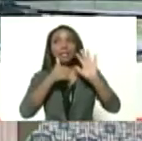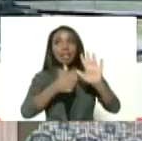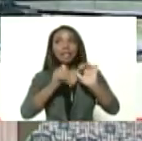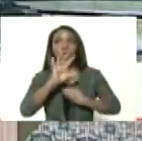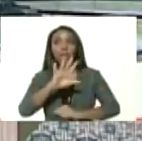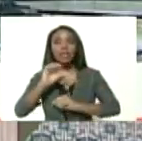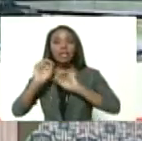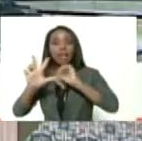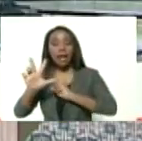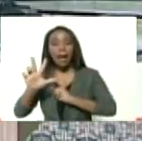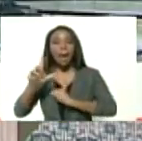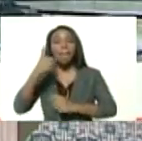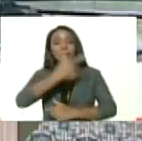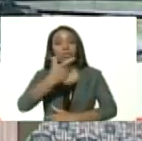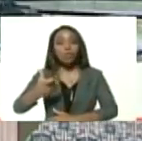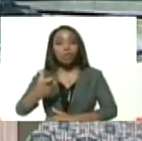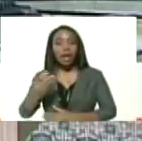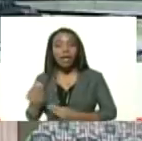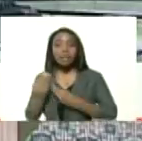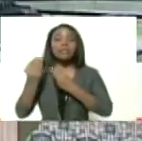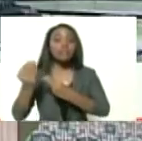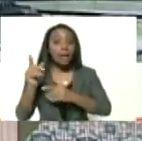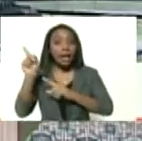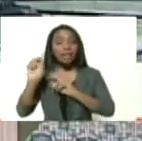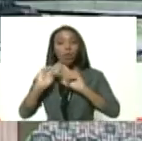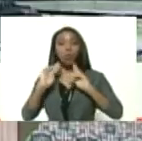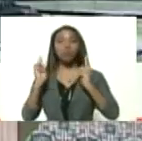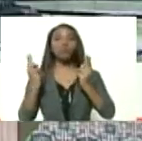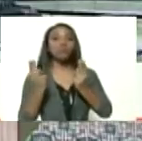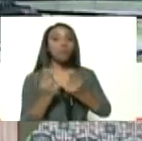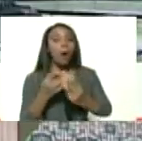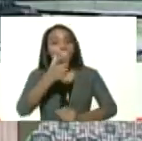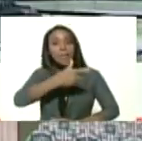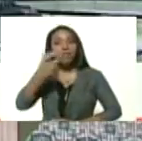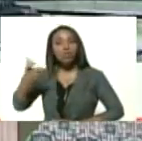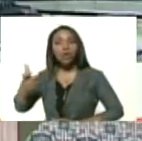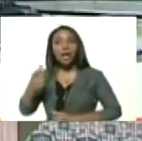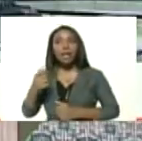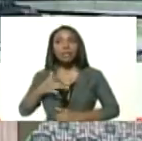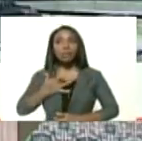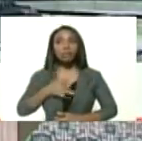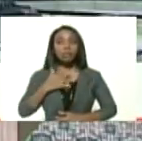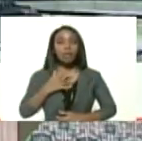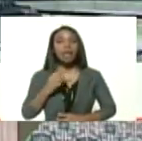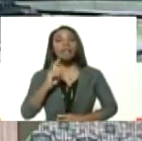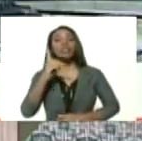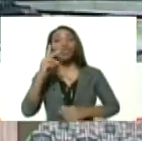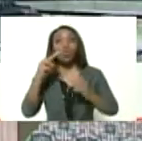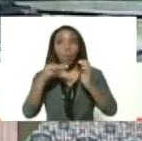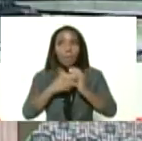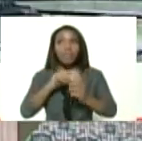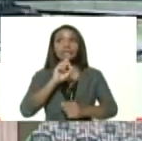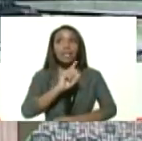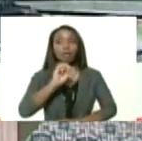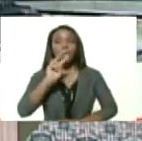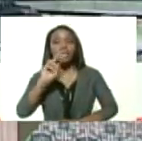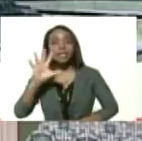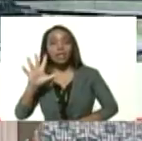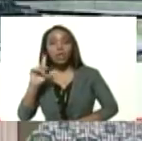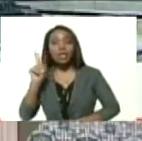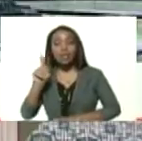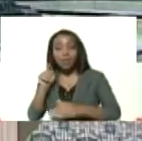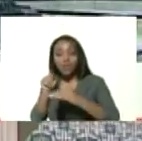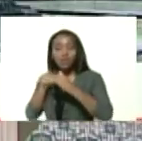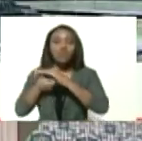32.653 personas, dando de ese universo personas con síntomas 2.125. Y han sido ingresados